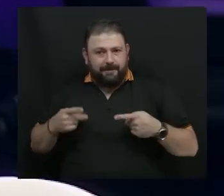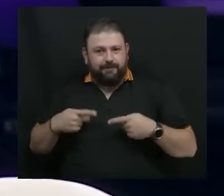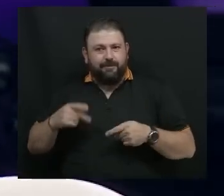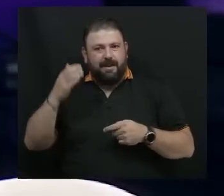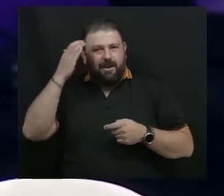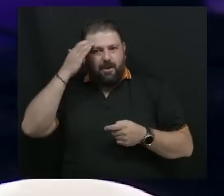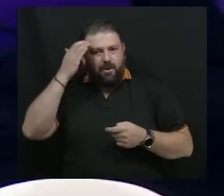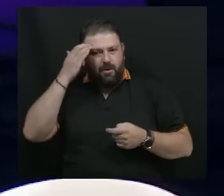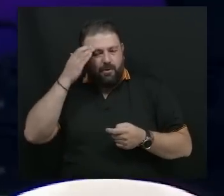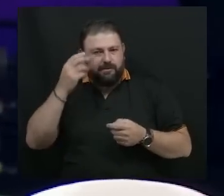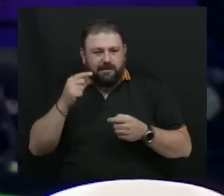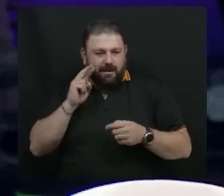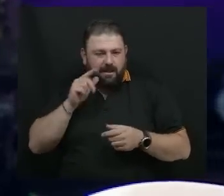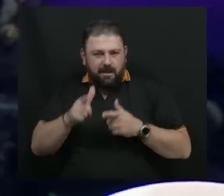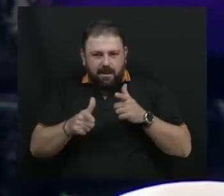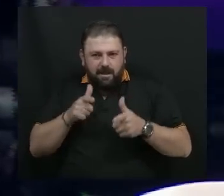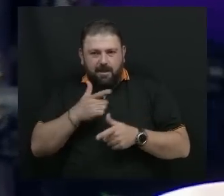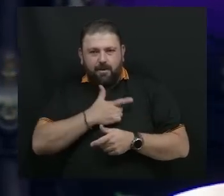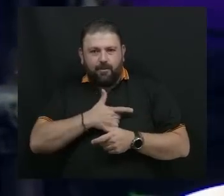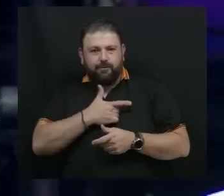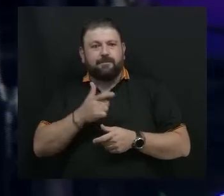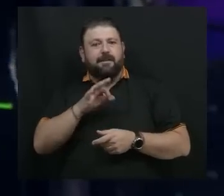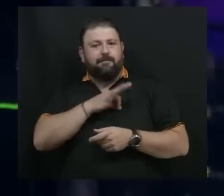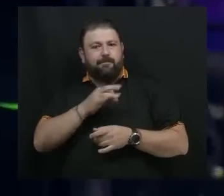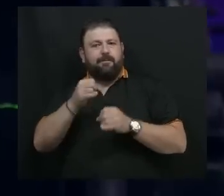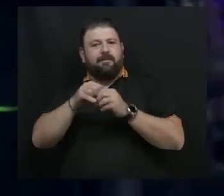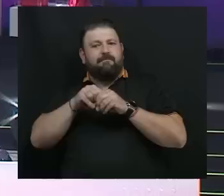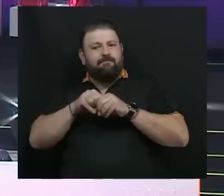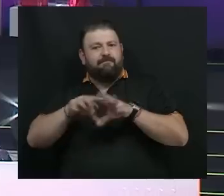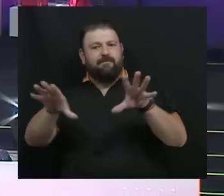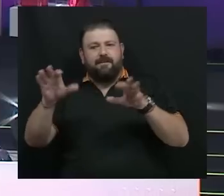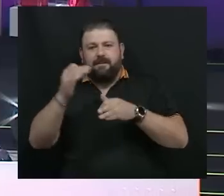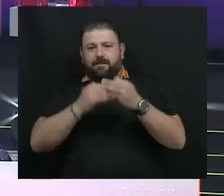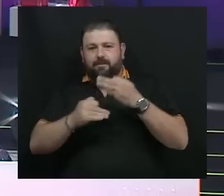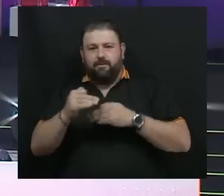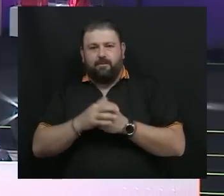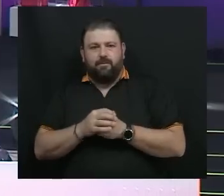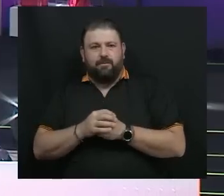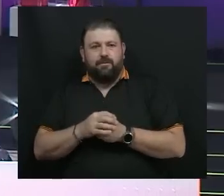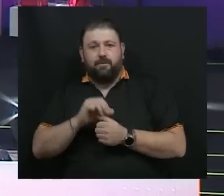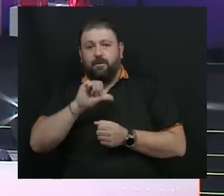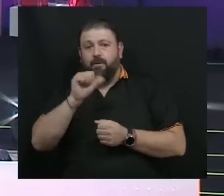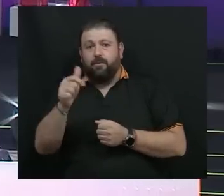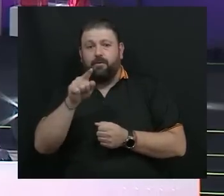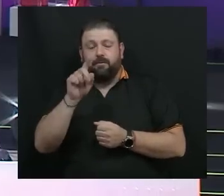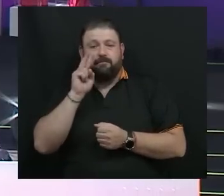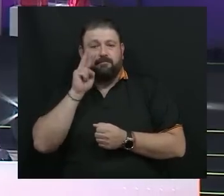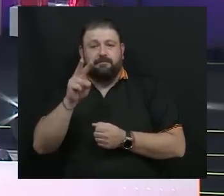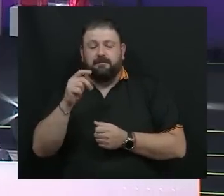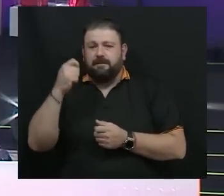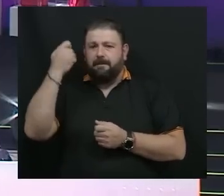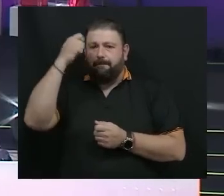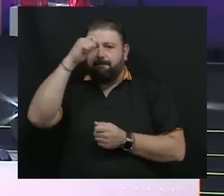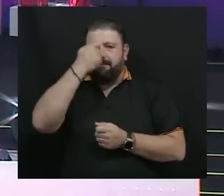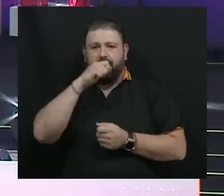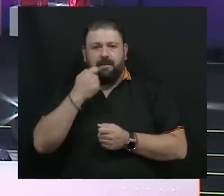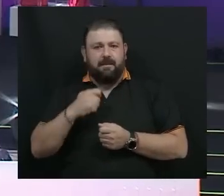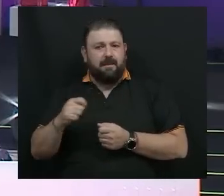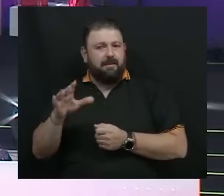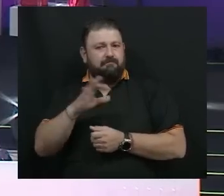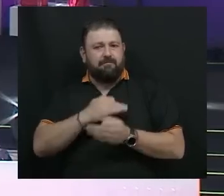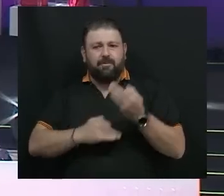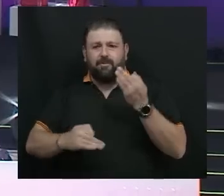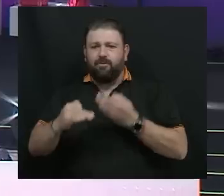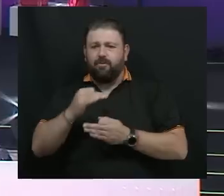que la promociones. Siguiente, por favor. ¿Qué tenemos? En maquillaje tenemos todo lo que podamos